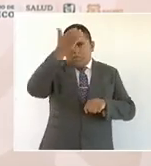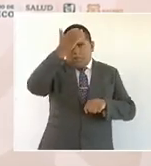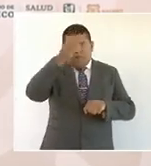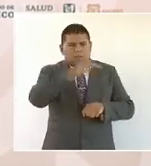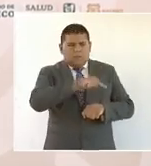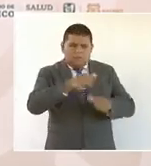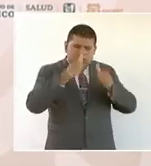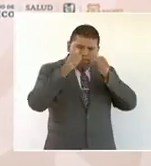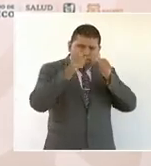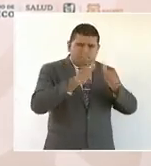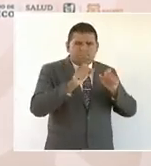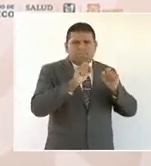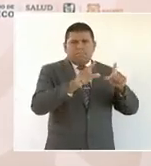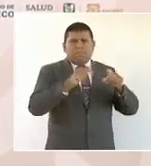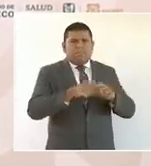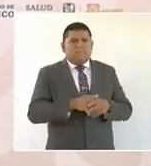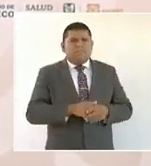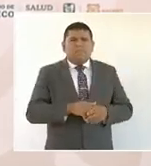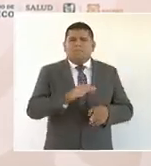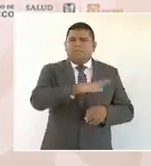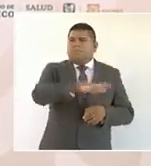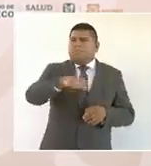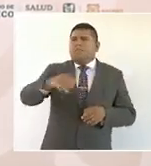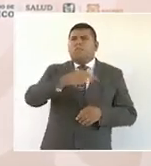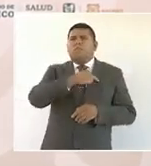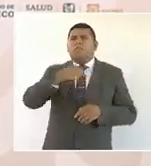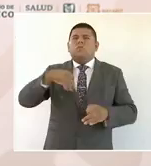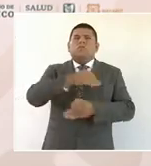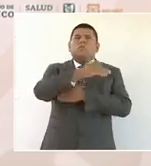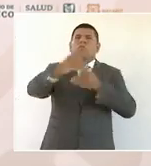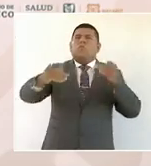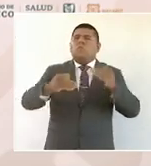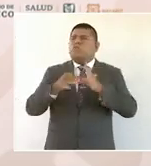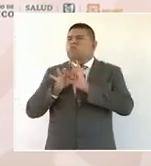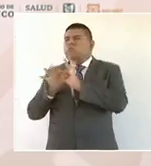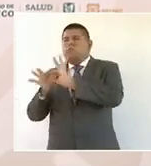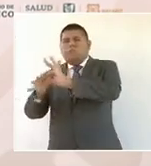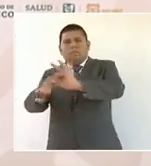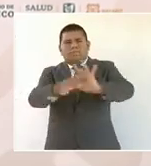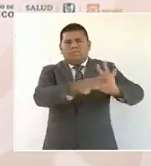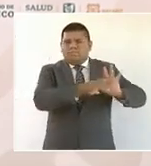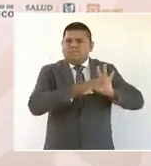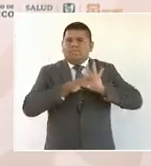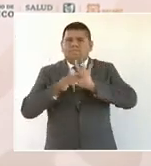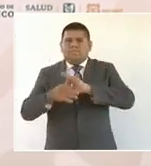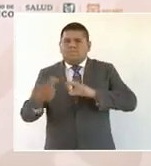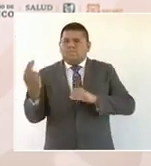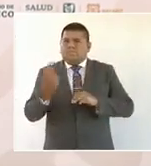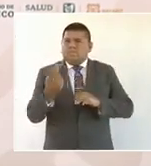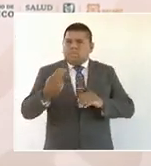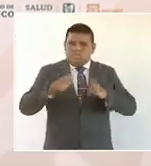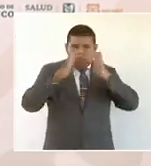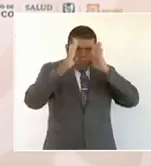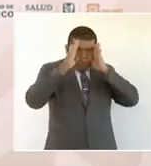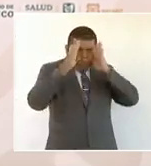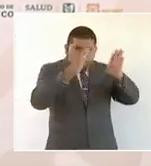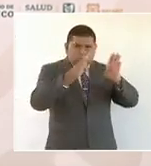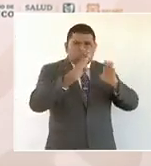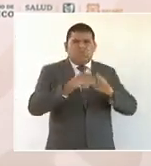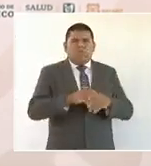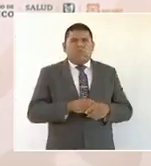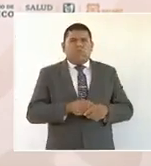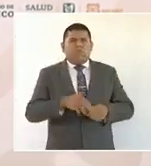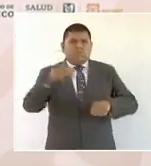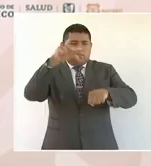tenemos que unirnos entre todos. La labor, la profesión